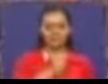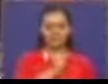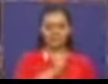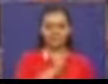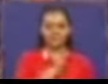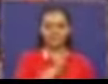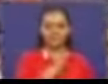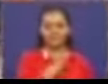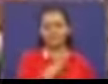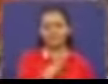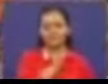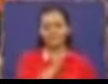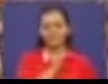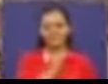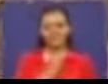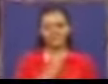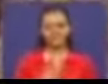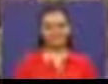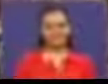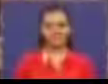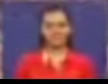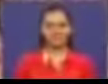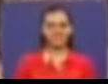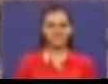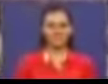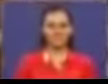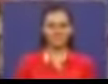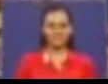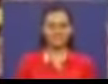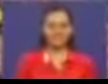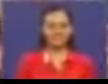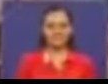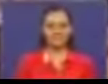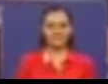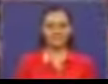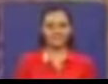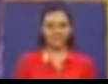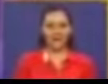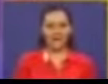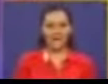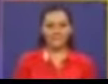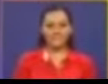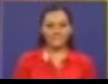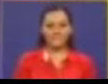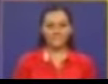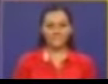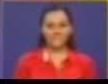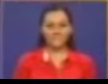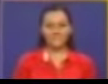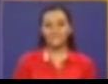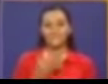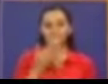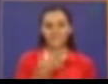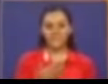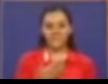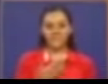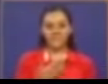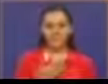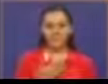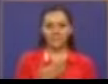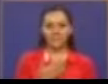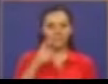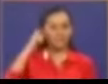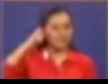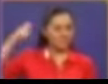a nuestros Andes. Tenemos... Bueno, compañeros, recibí un gran alón